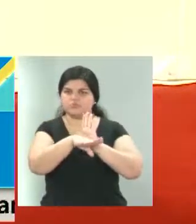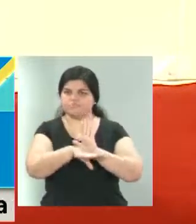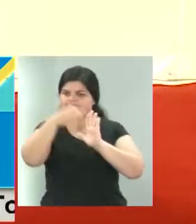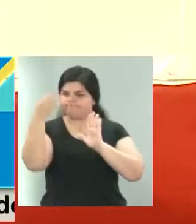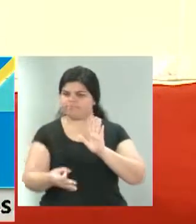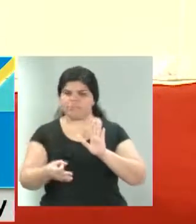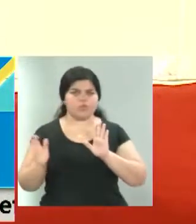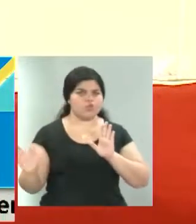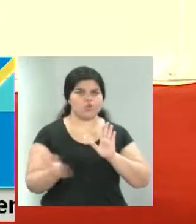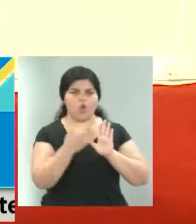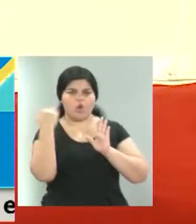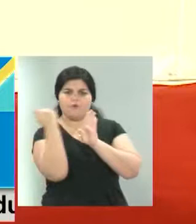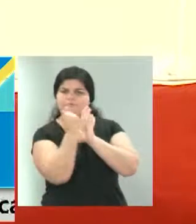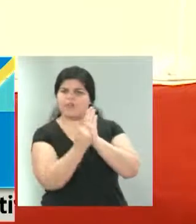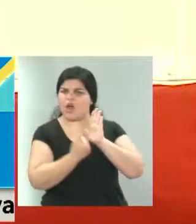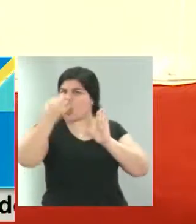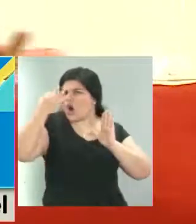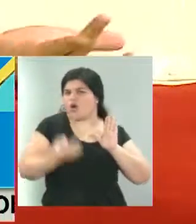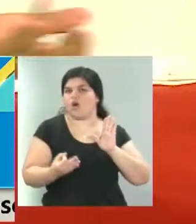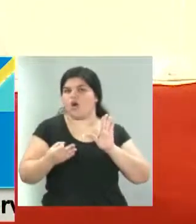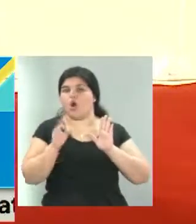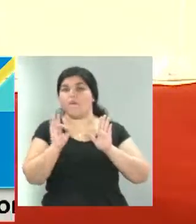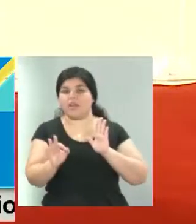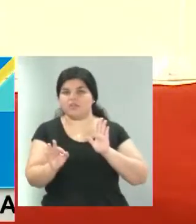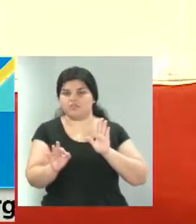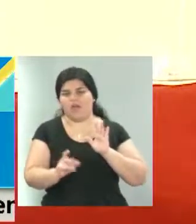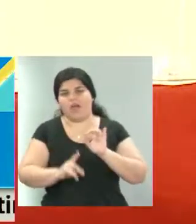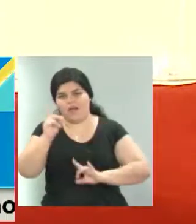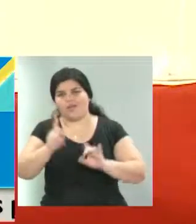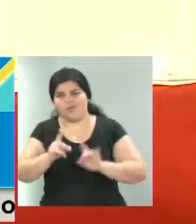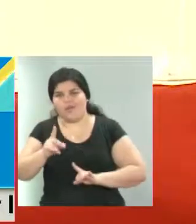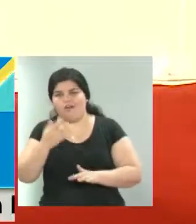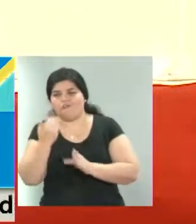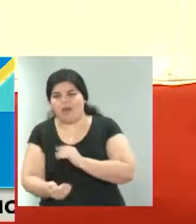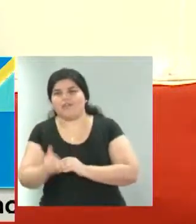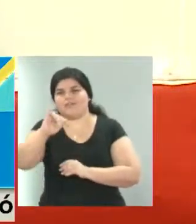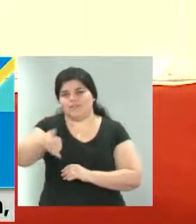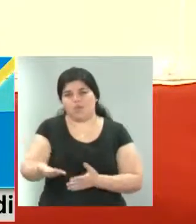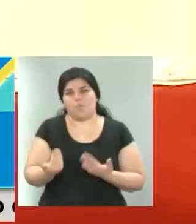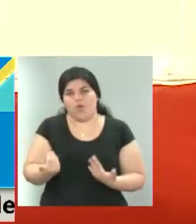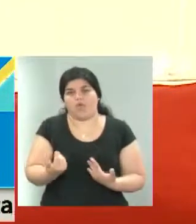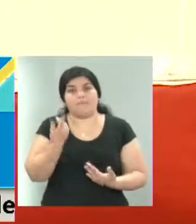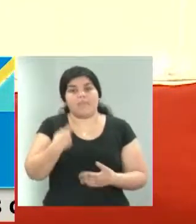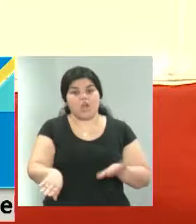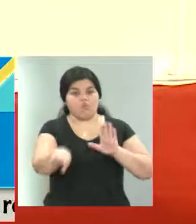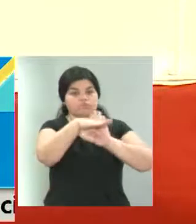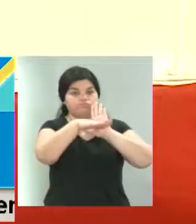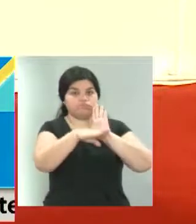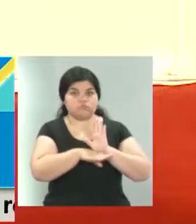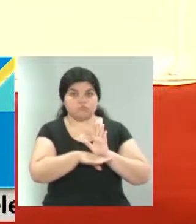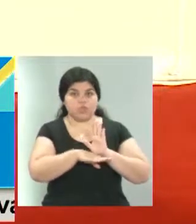todo aceitado y te puede pasar, y sí, puede pasar. Uh-huh. Pero ya los riesgos son menos.